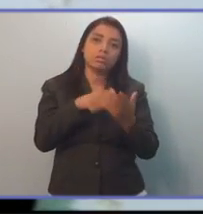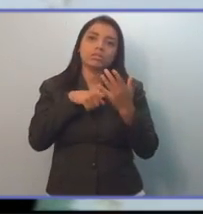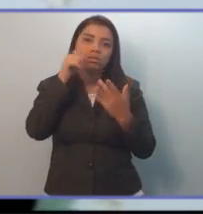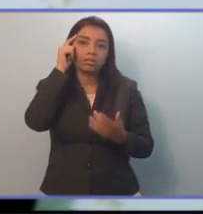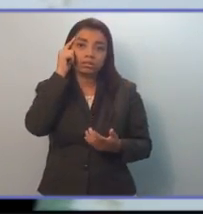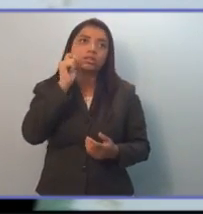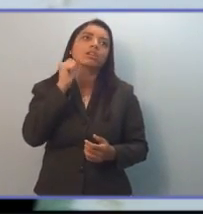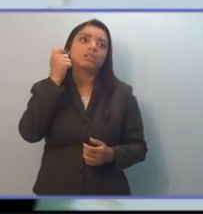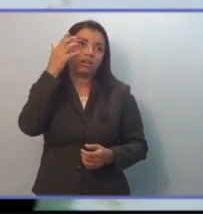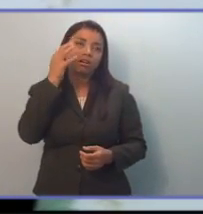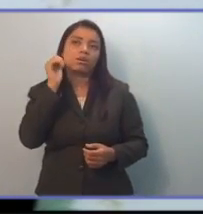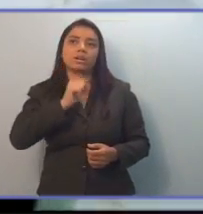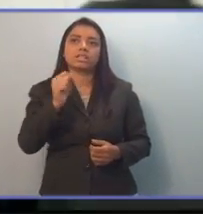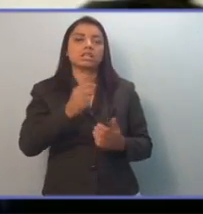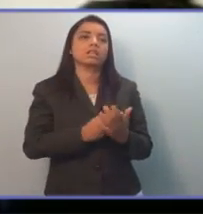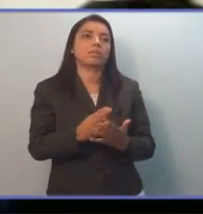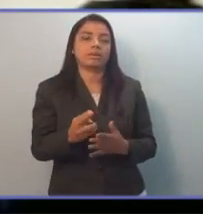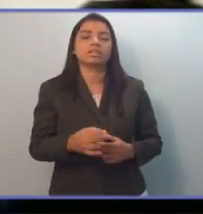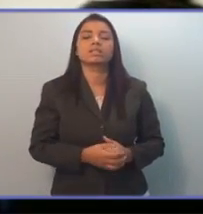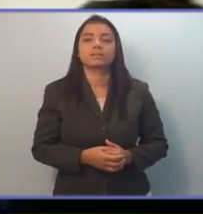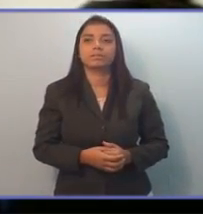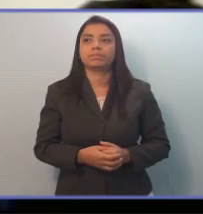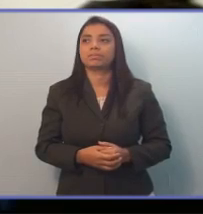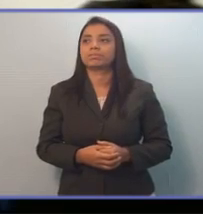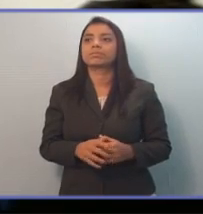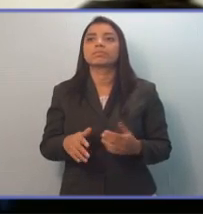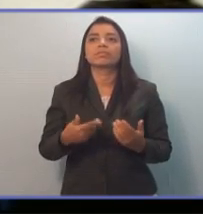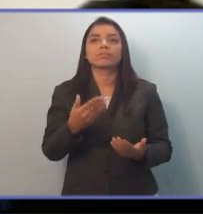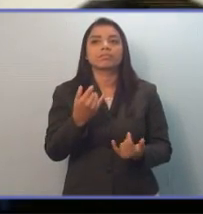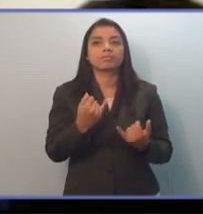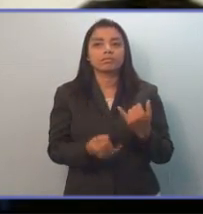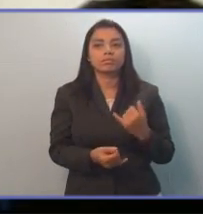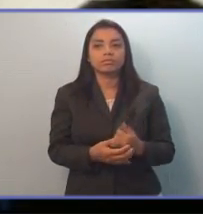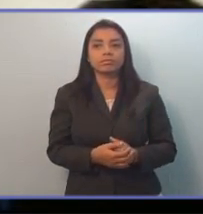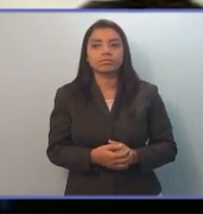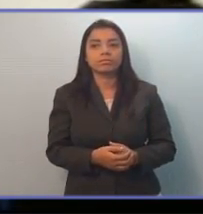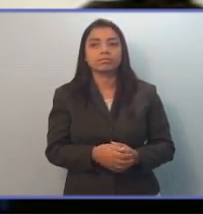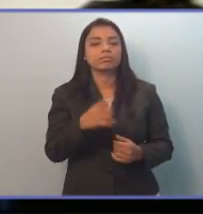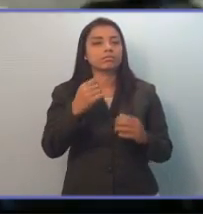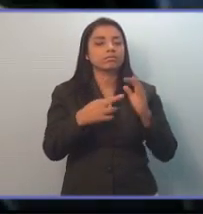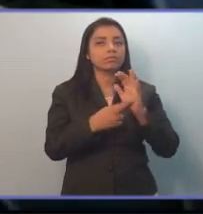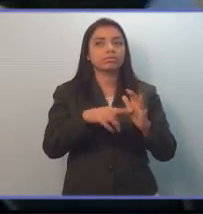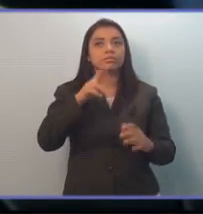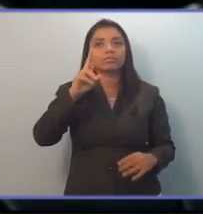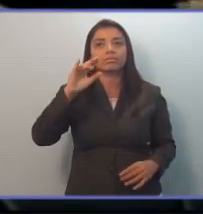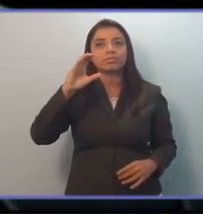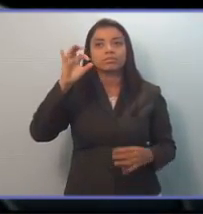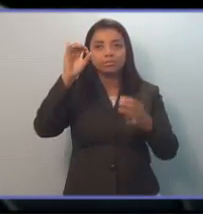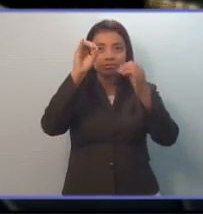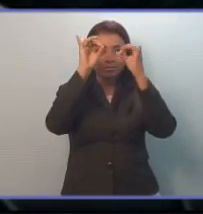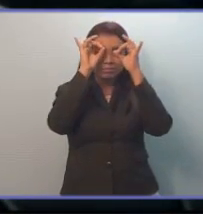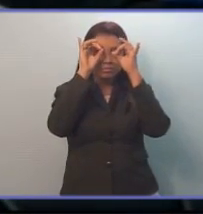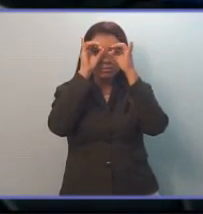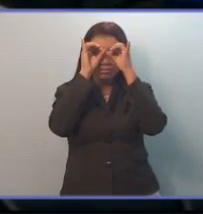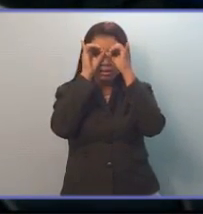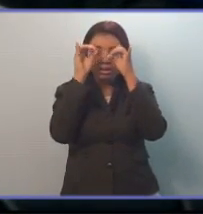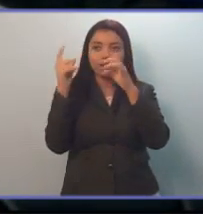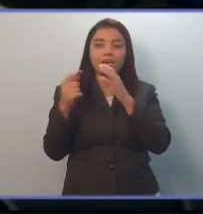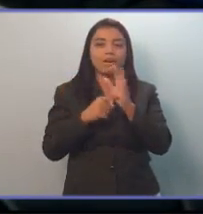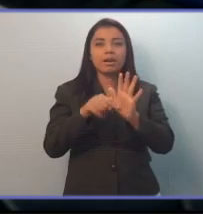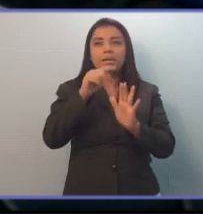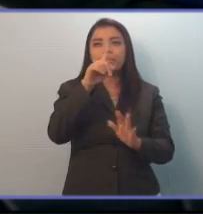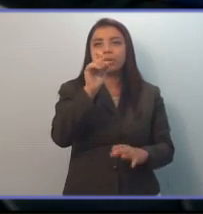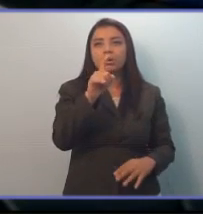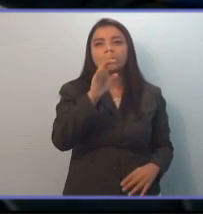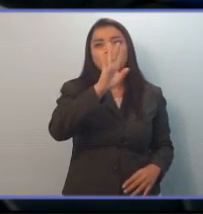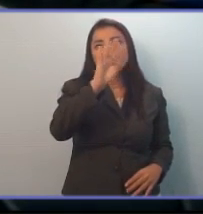sí hay transparencia. Y para finalizar, el representante de la UCA le pregunta cuál es